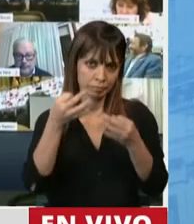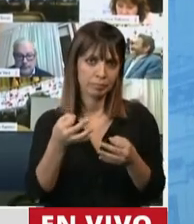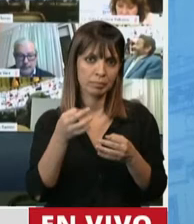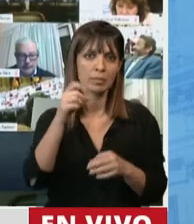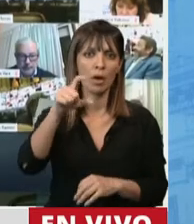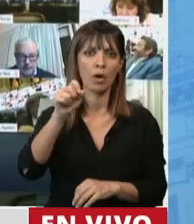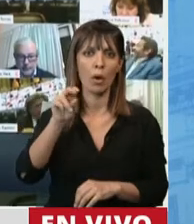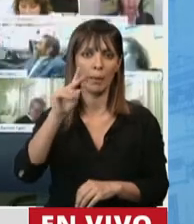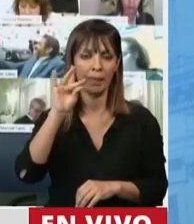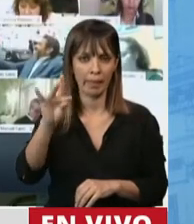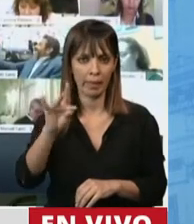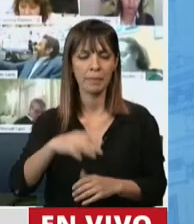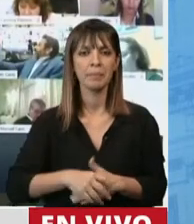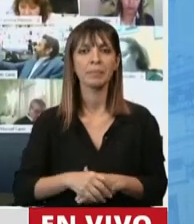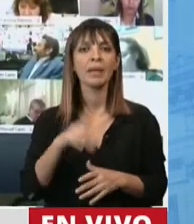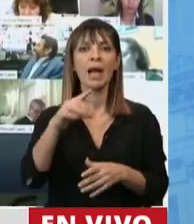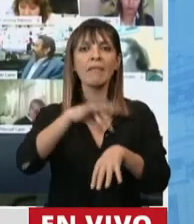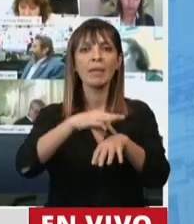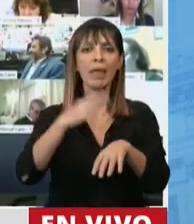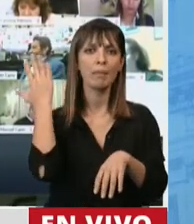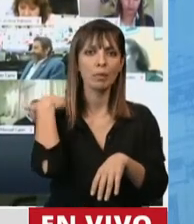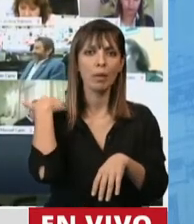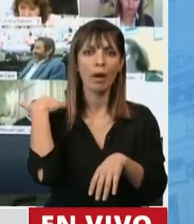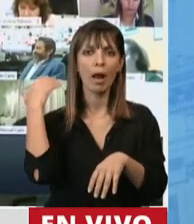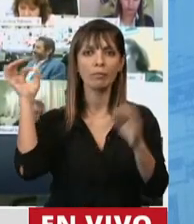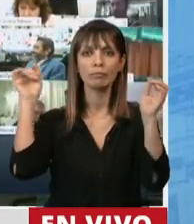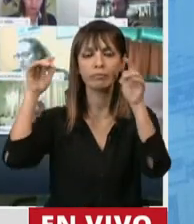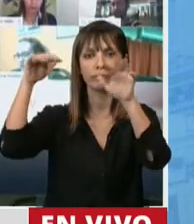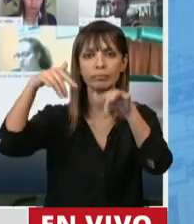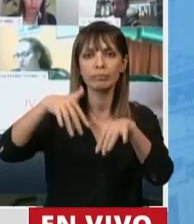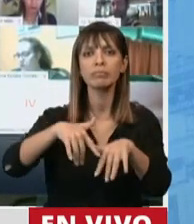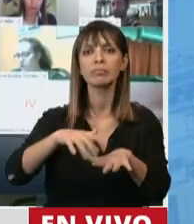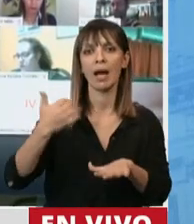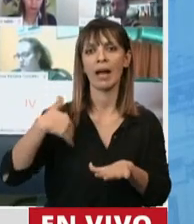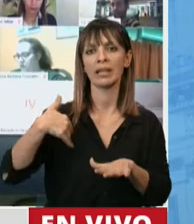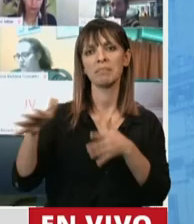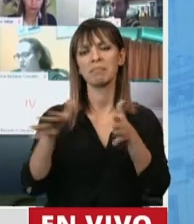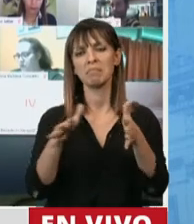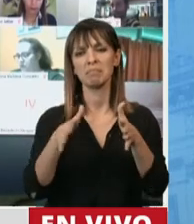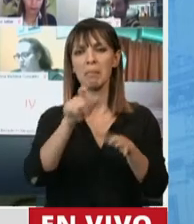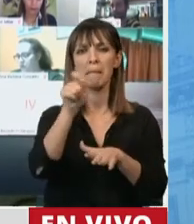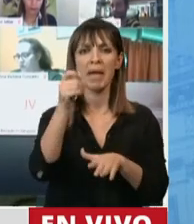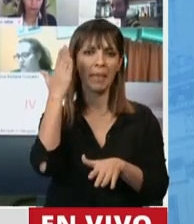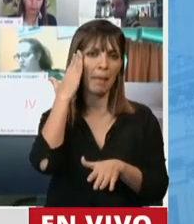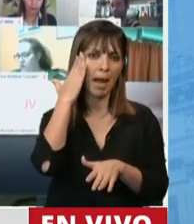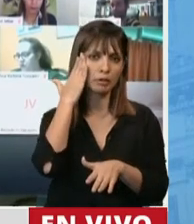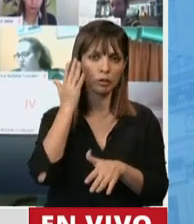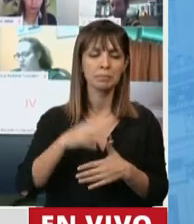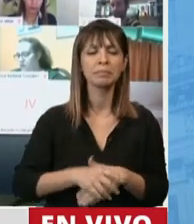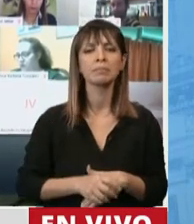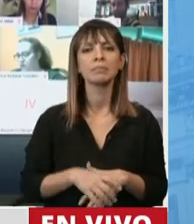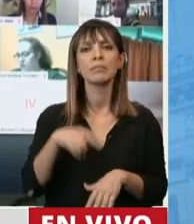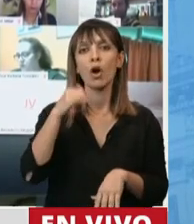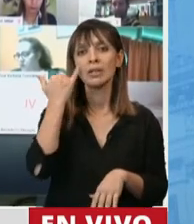COVID. Esta enfermedad pulmonar que llegó a la Argentina alrededor de marzo y que hoy tiene